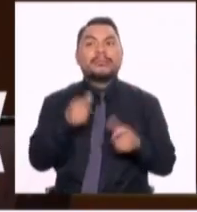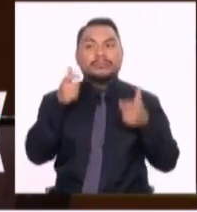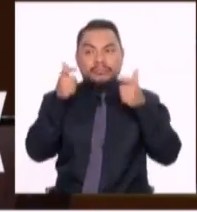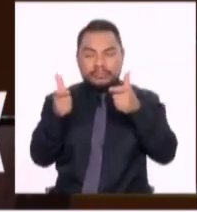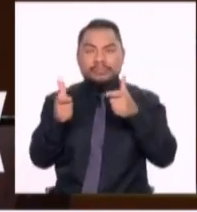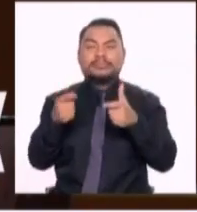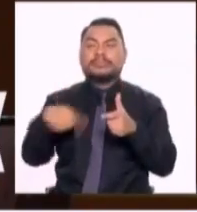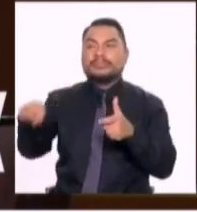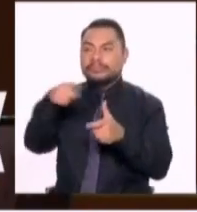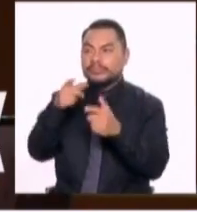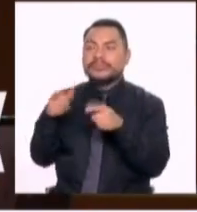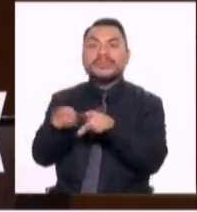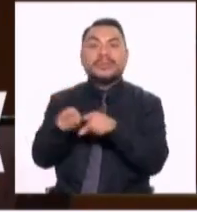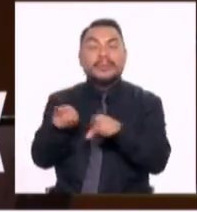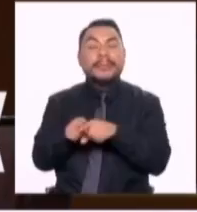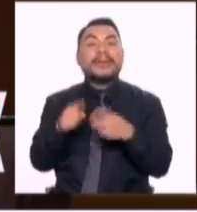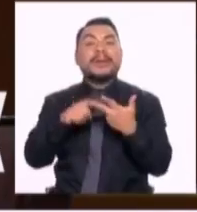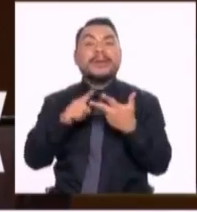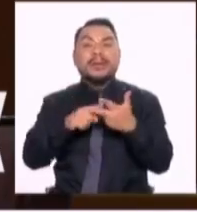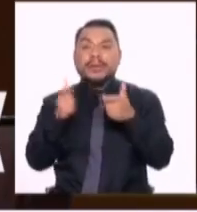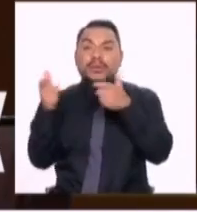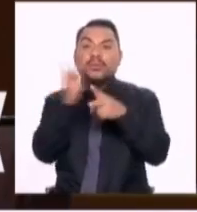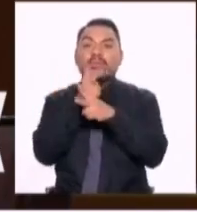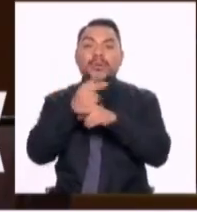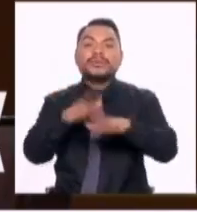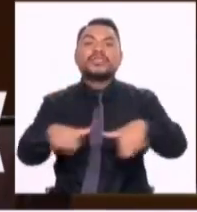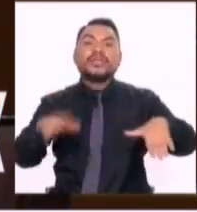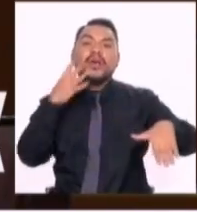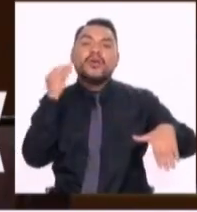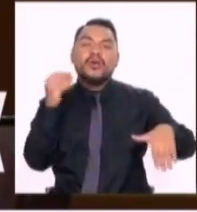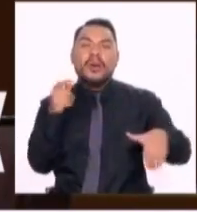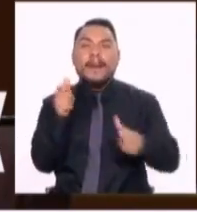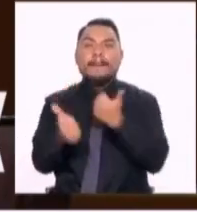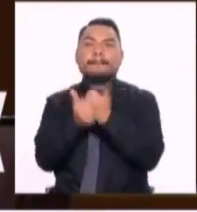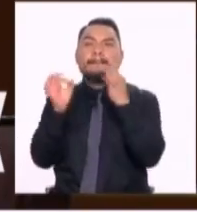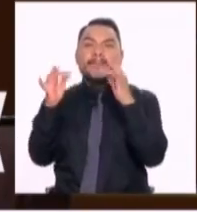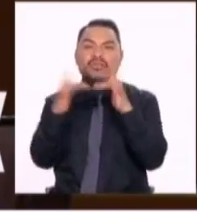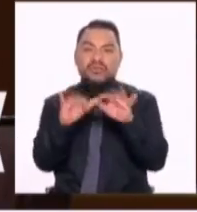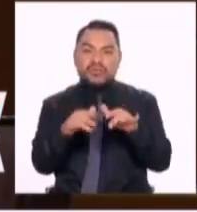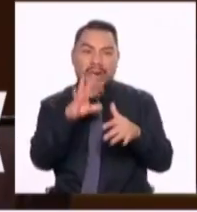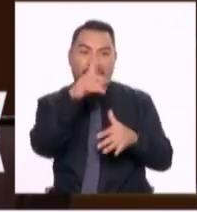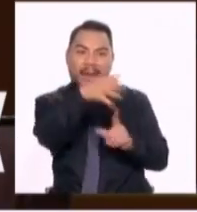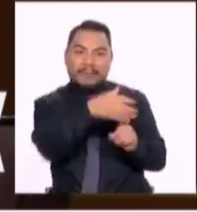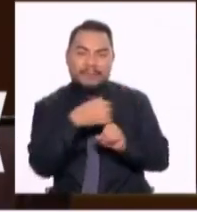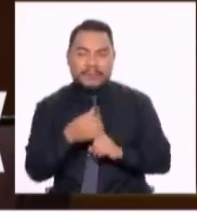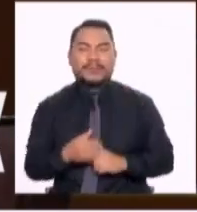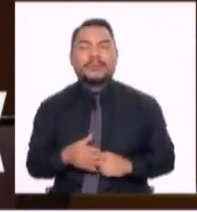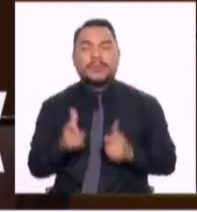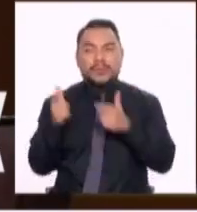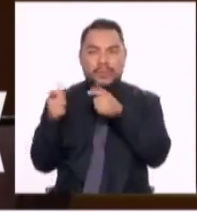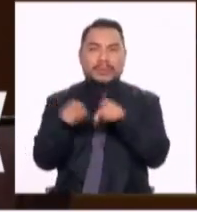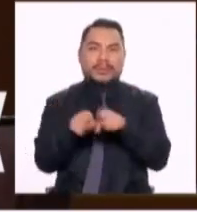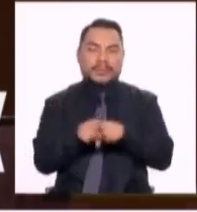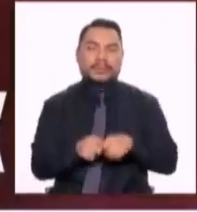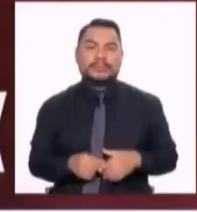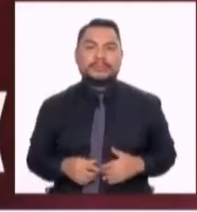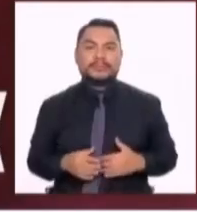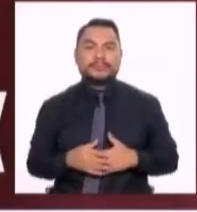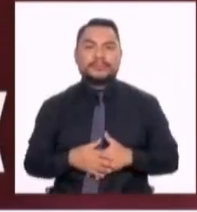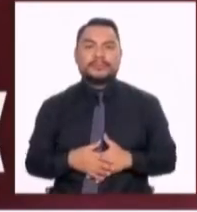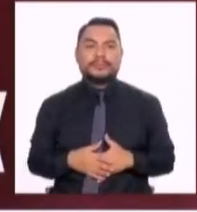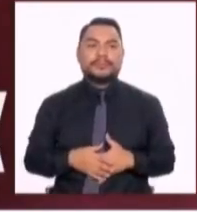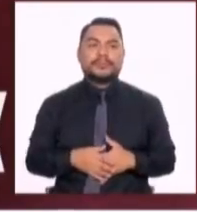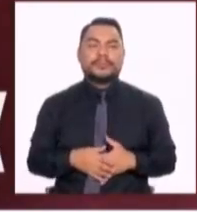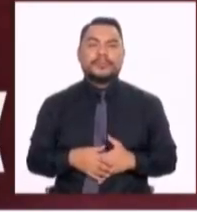¿Y nuestra riqueza a dónde va? ¿A dónde va esa riqueza? Nada. Bien, nada de positivo en todo caso, amigo Benavides, del